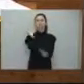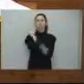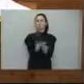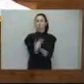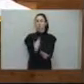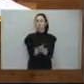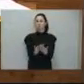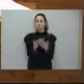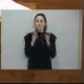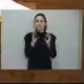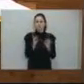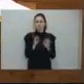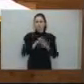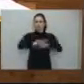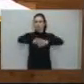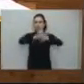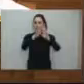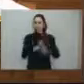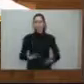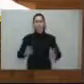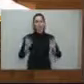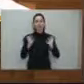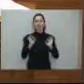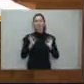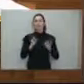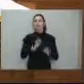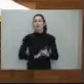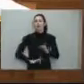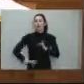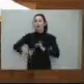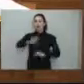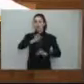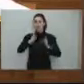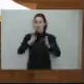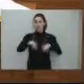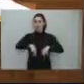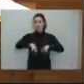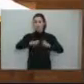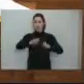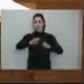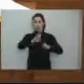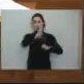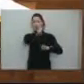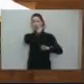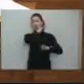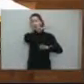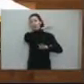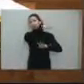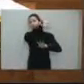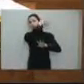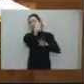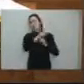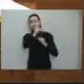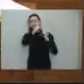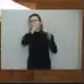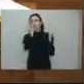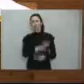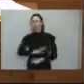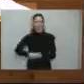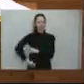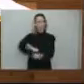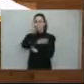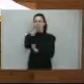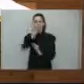que estuvo abocada a la mayor crisis de la edad moderna que se conoce y que seguramente se conocerá en el futuro por